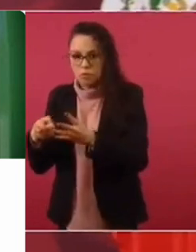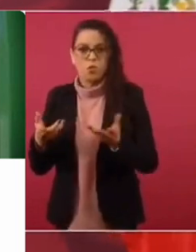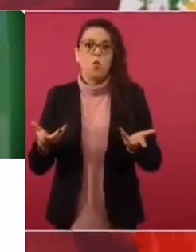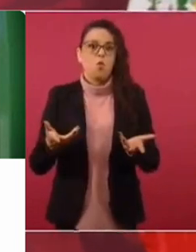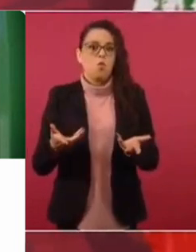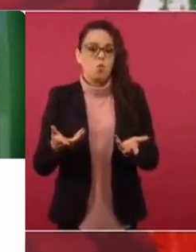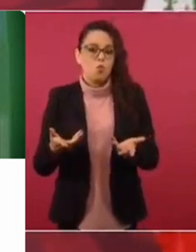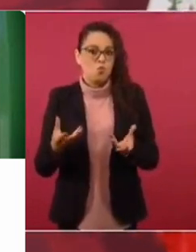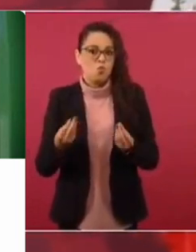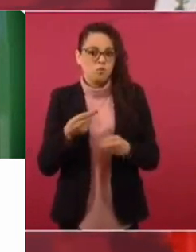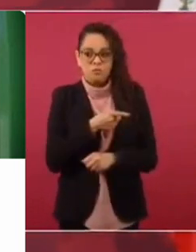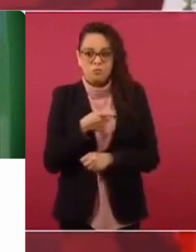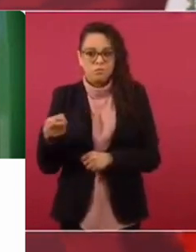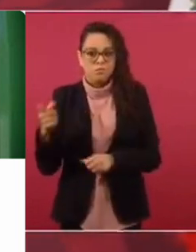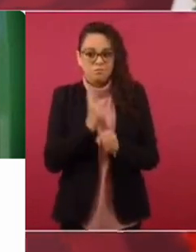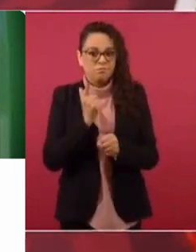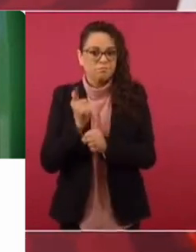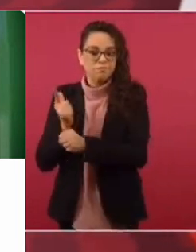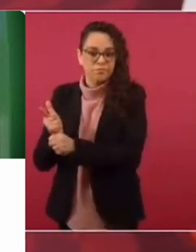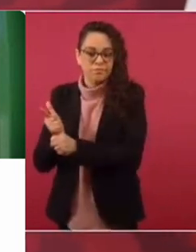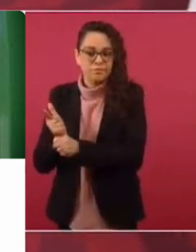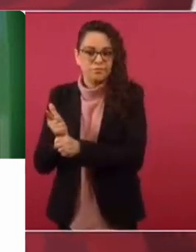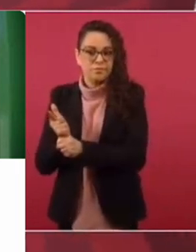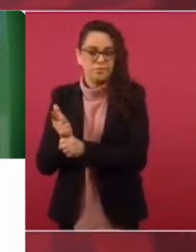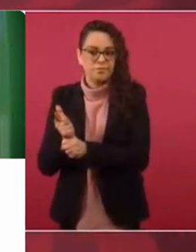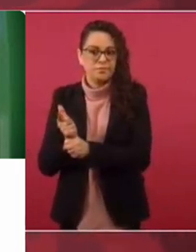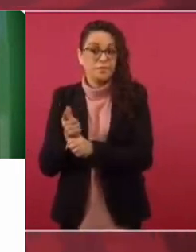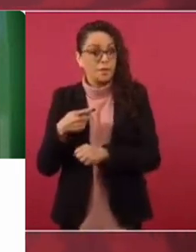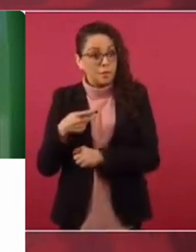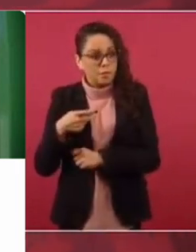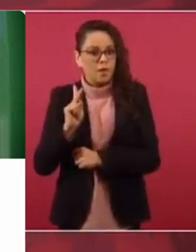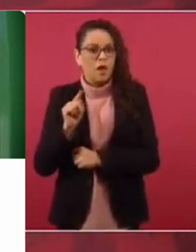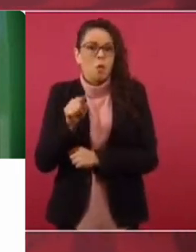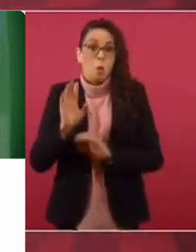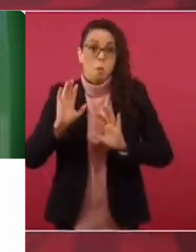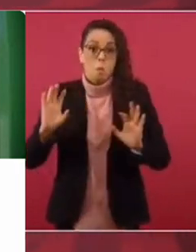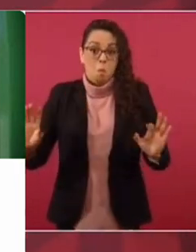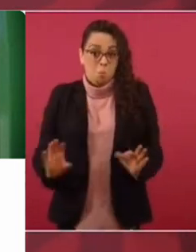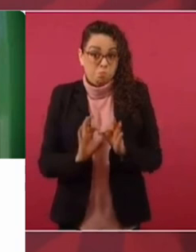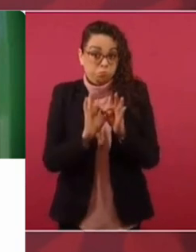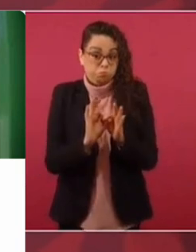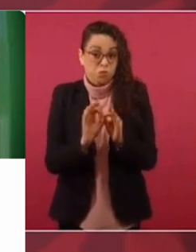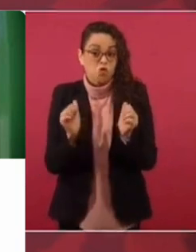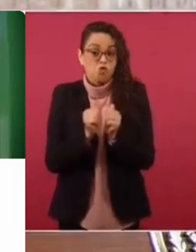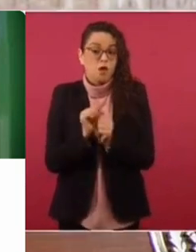ver con ninguna campaña